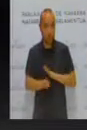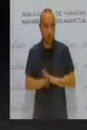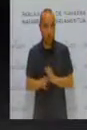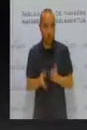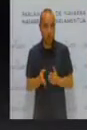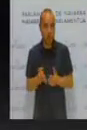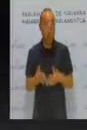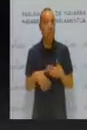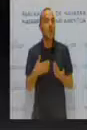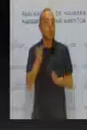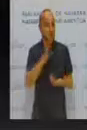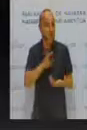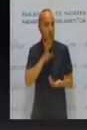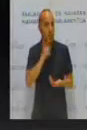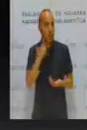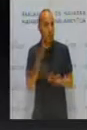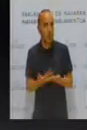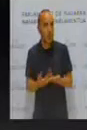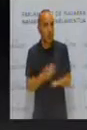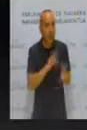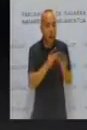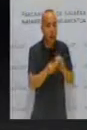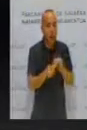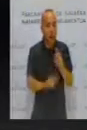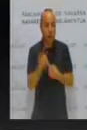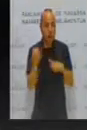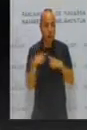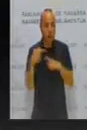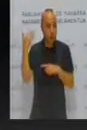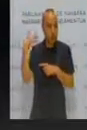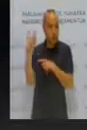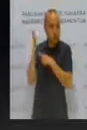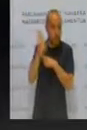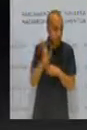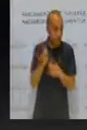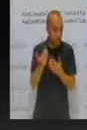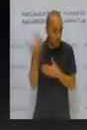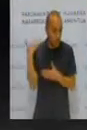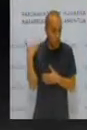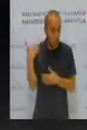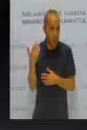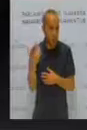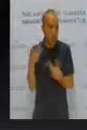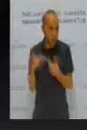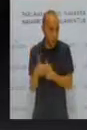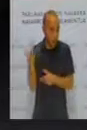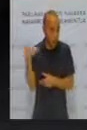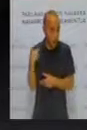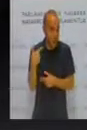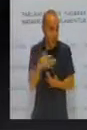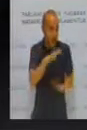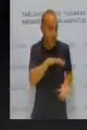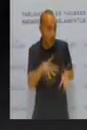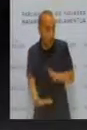comprobar como algunos de los ajustes y los planteamientos que se hicieron en su día, esos recortes, ustedes los van a tener en práctica